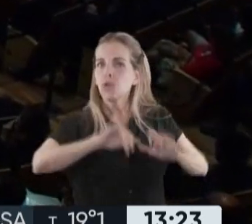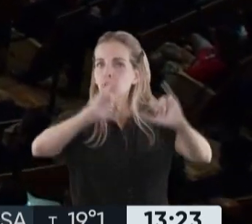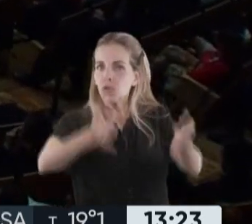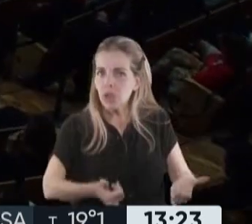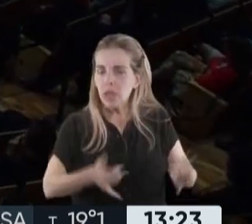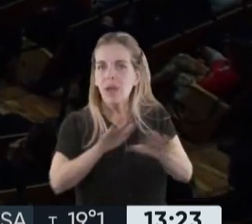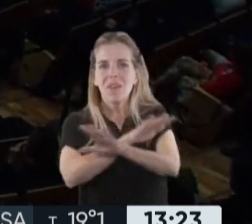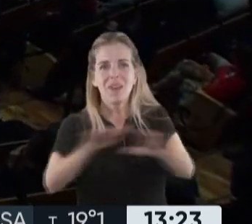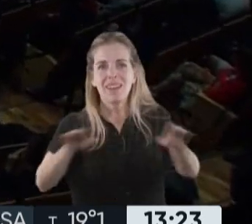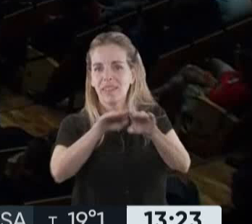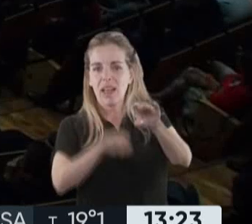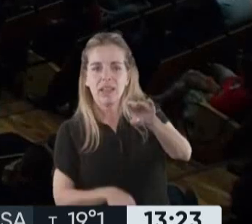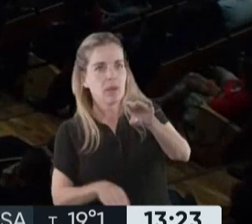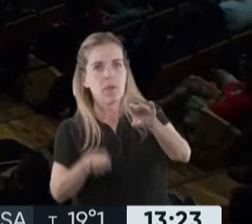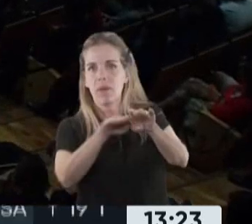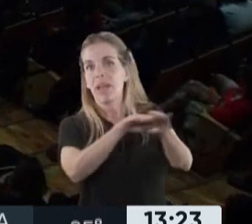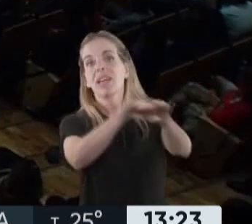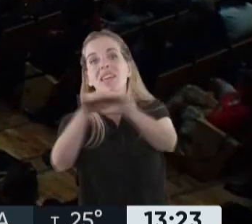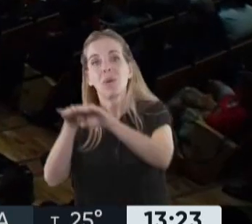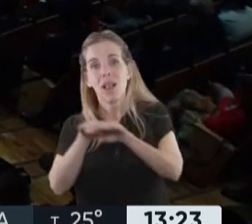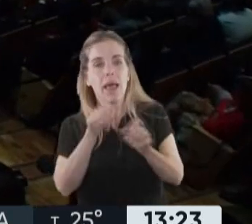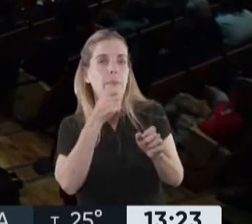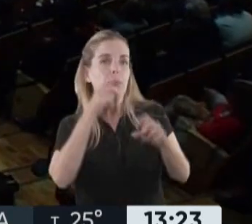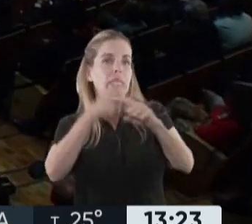las desigualdades en materia de género.